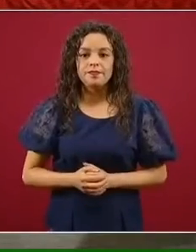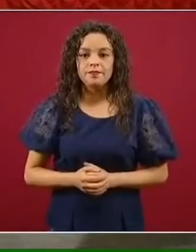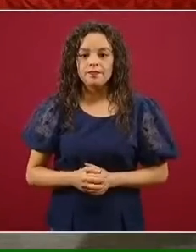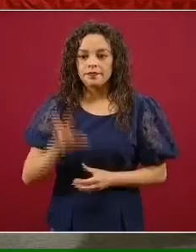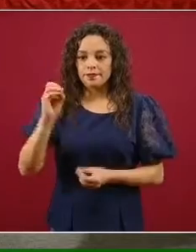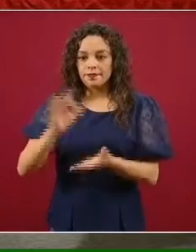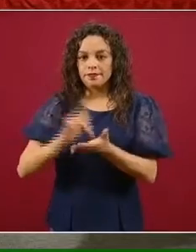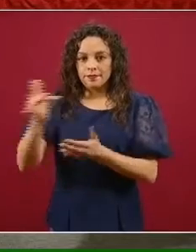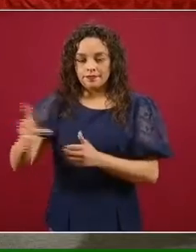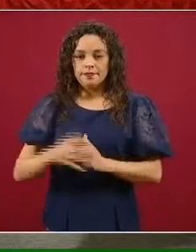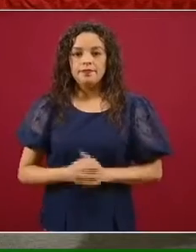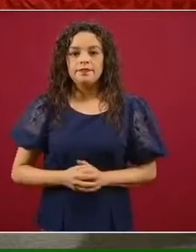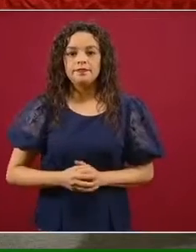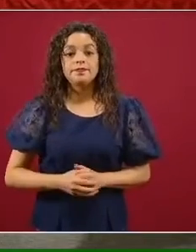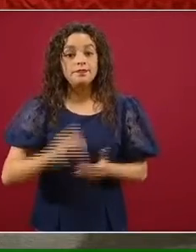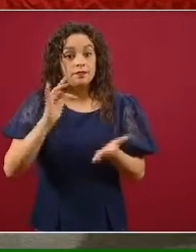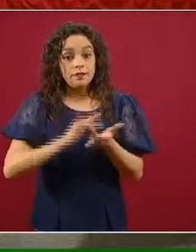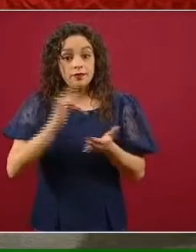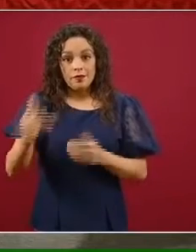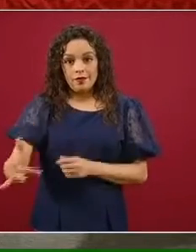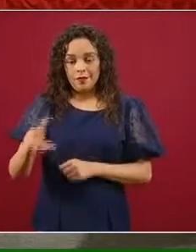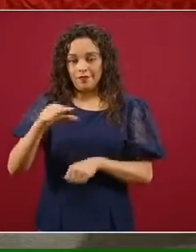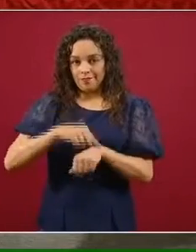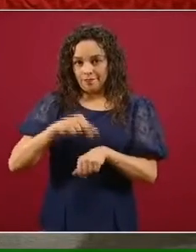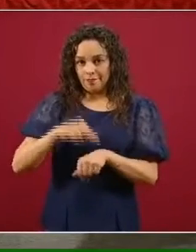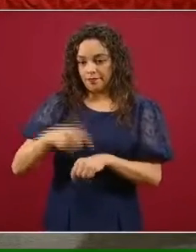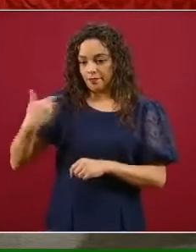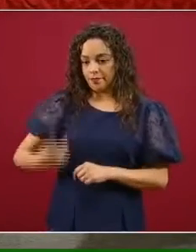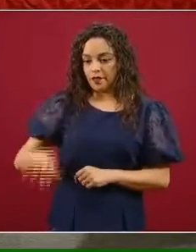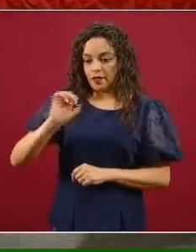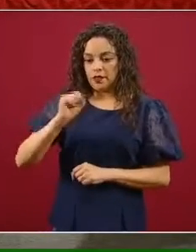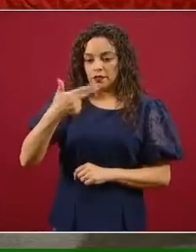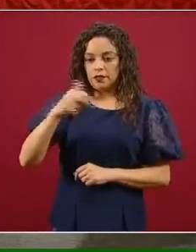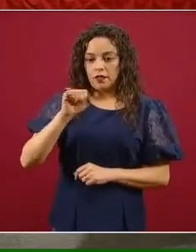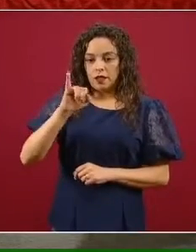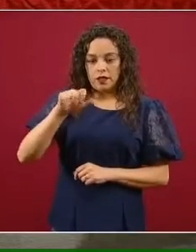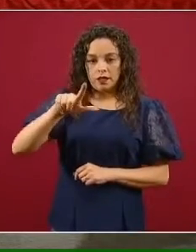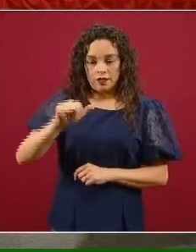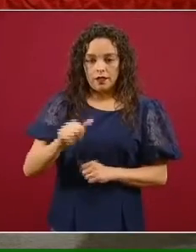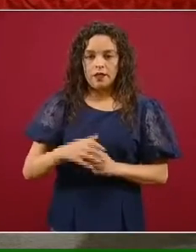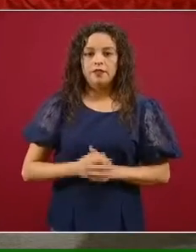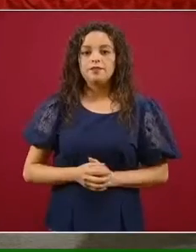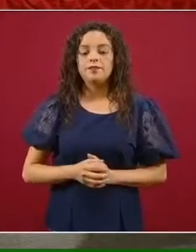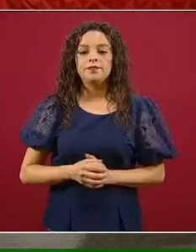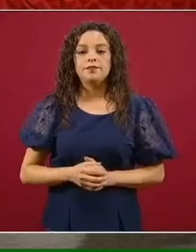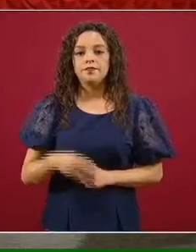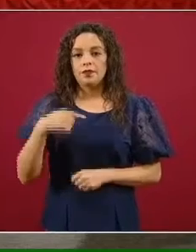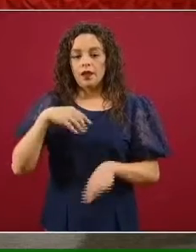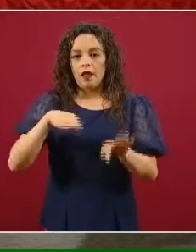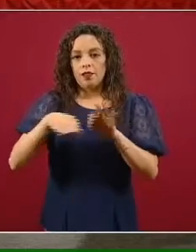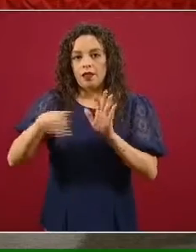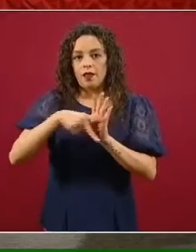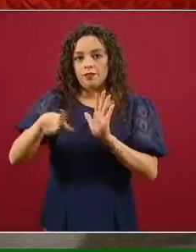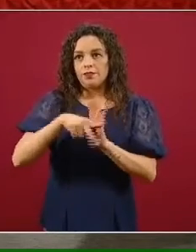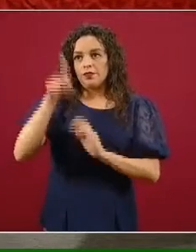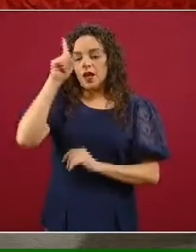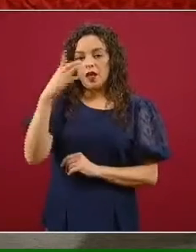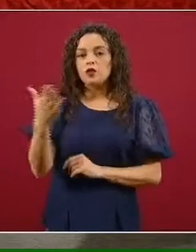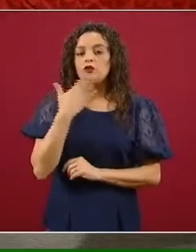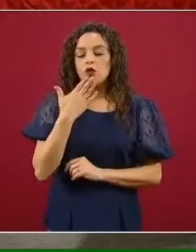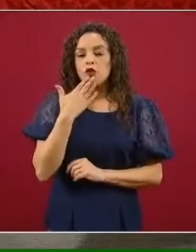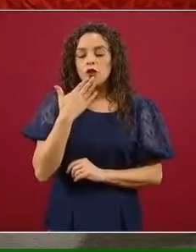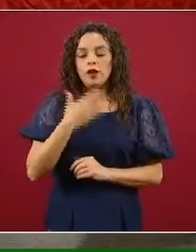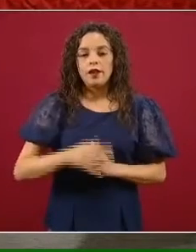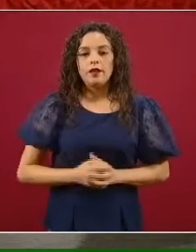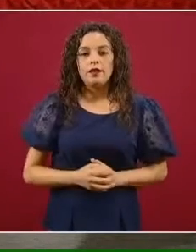Muchas gracias, doctor. Buenas tardes, Shaila Rosagel, corresponsal del Grupo Gili, El Imparcial de Sonora, La Crónica de Mexicali y Frontera de